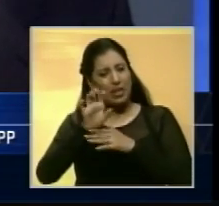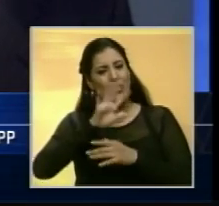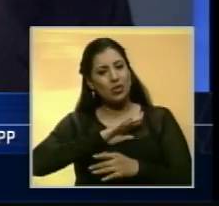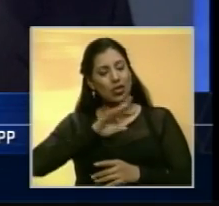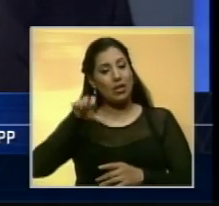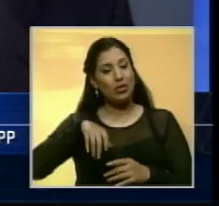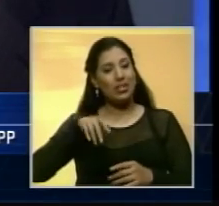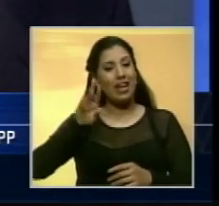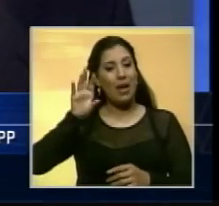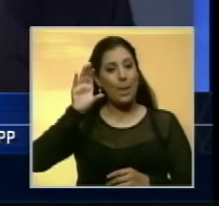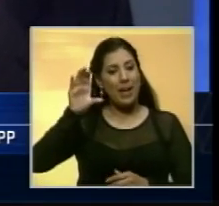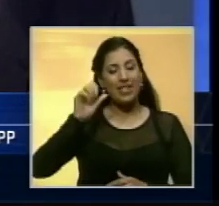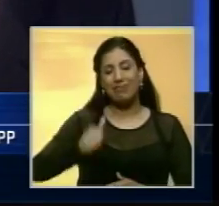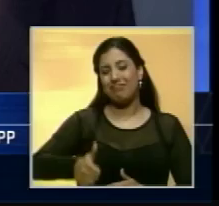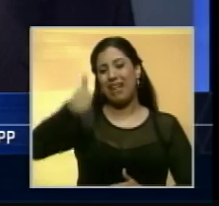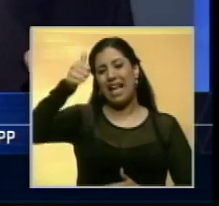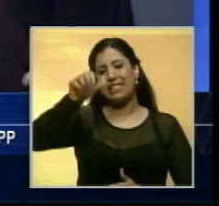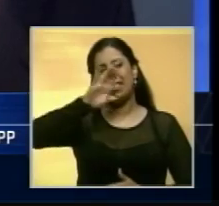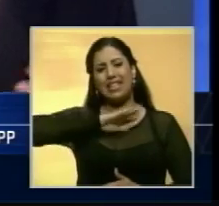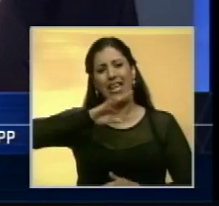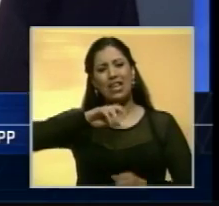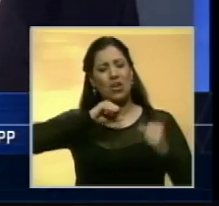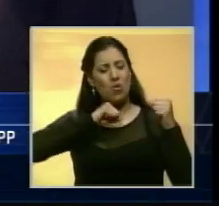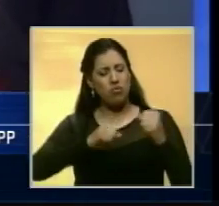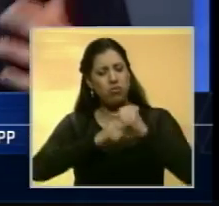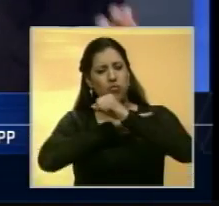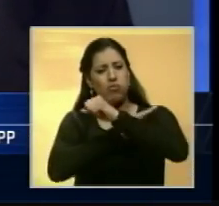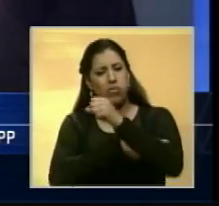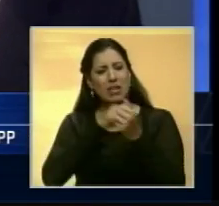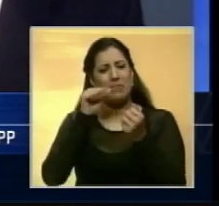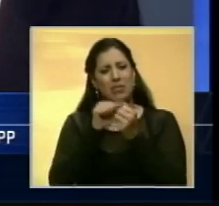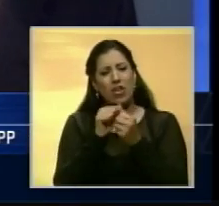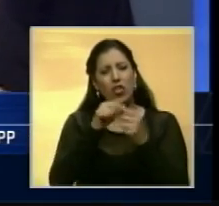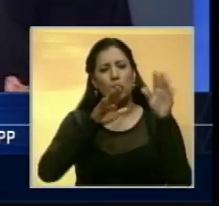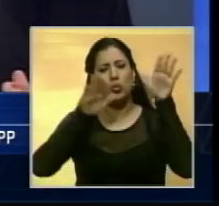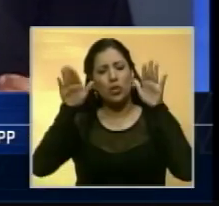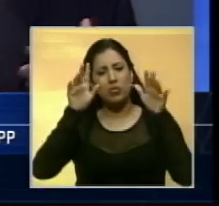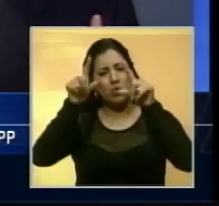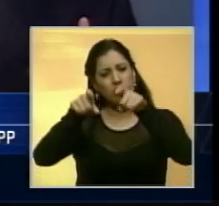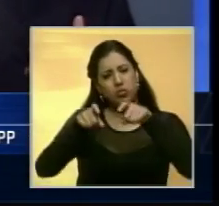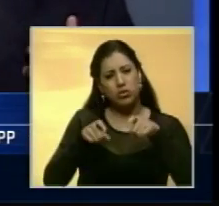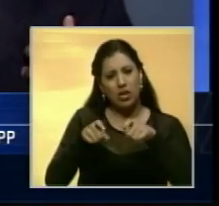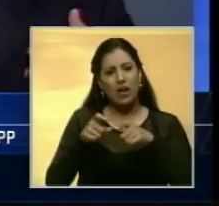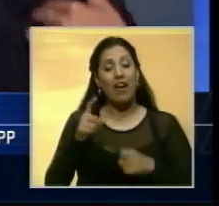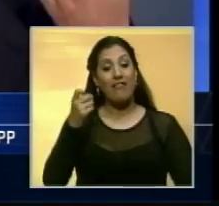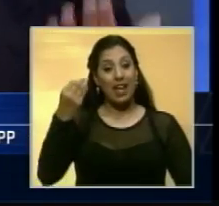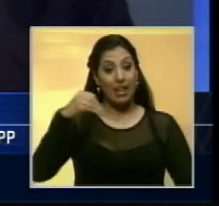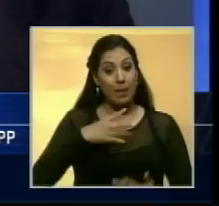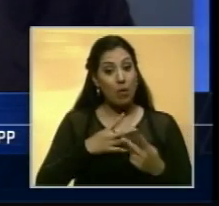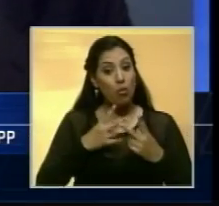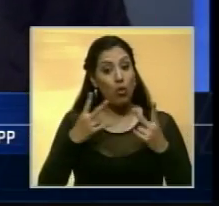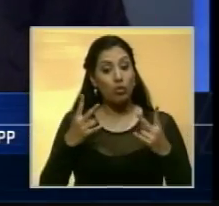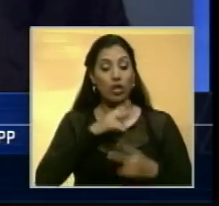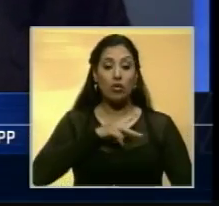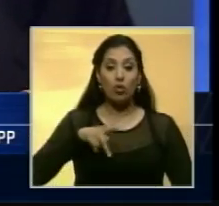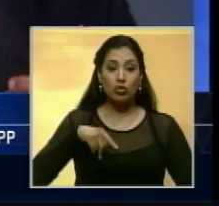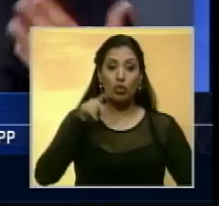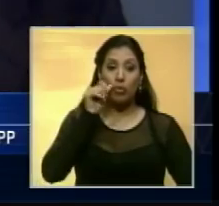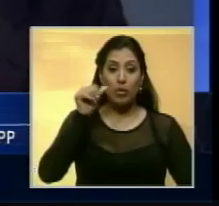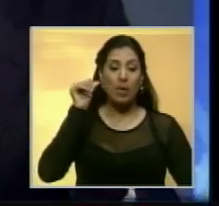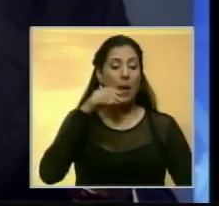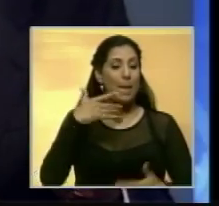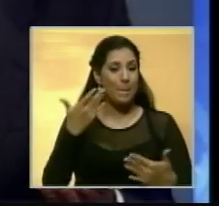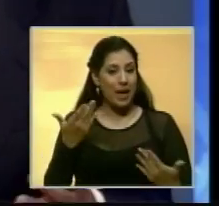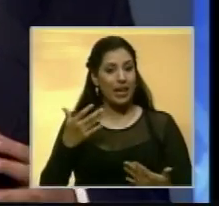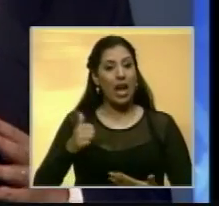uno de los países con una inmensa cantidad de potenciales mineros, turísticos, agrícolas. Ahí falta la voluntad de nosotras y nosotros